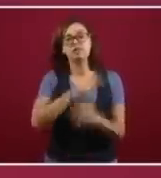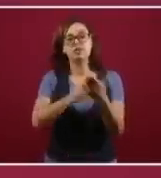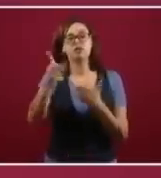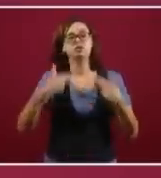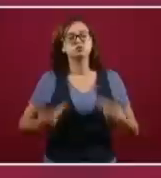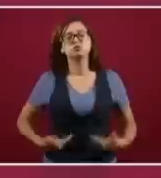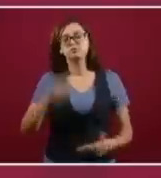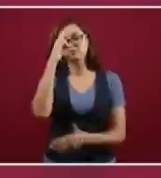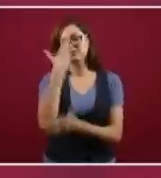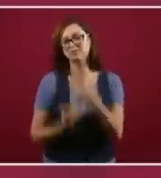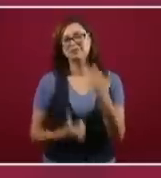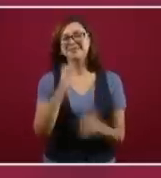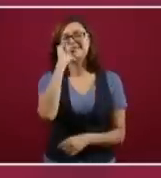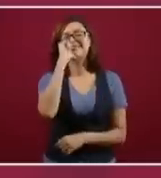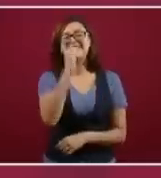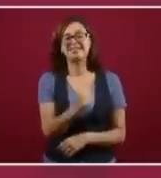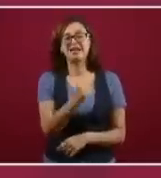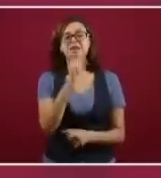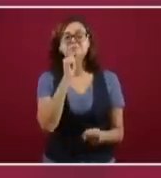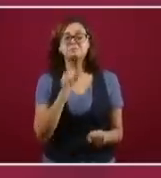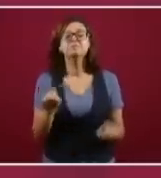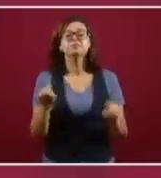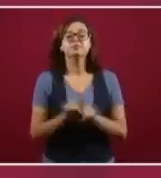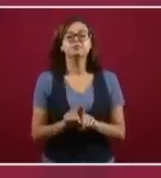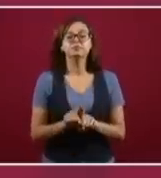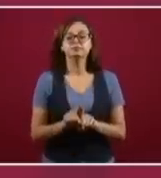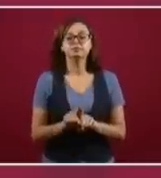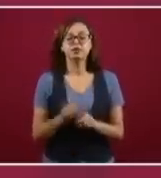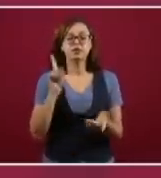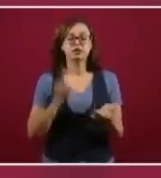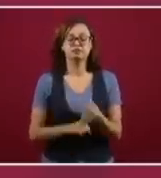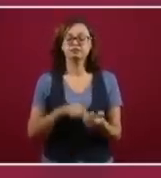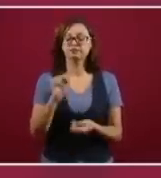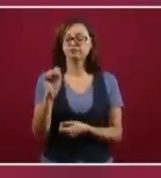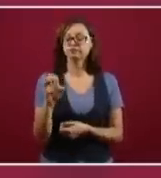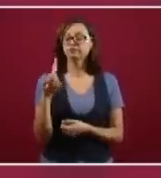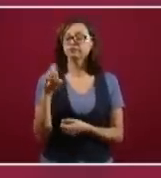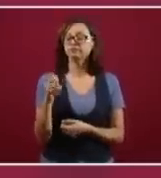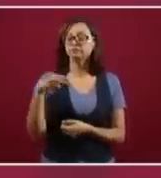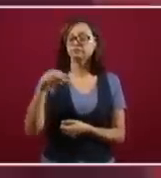encontrado en la Secretaría de la Defensa